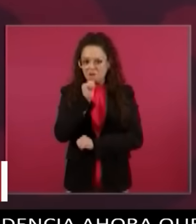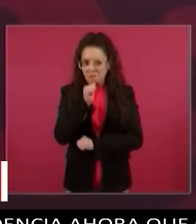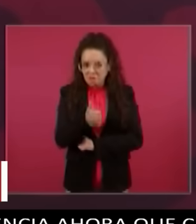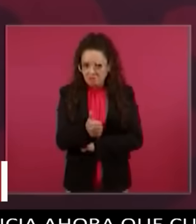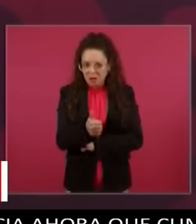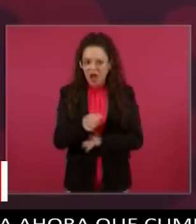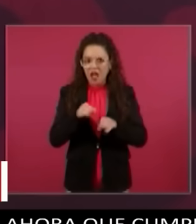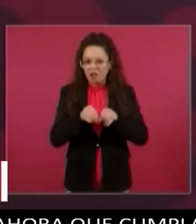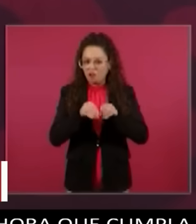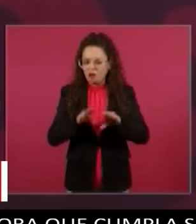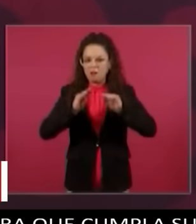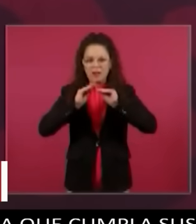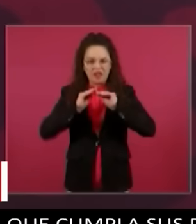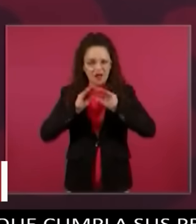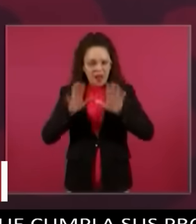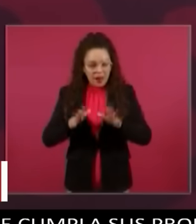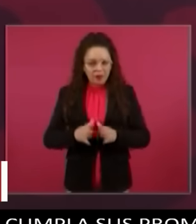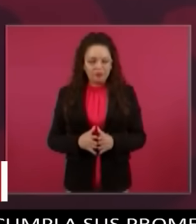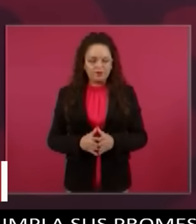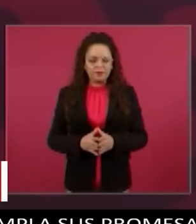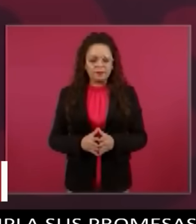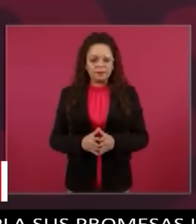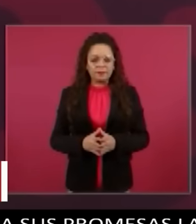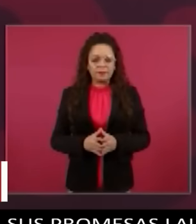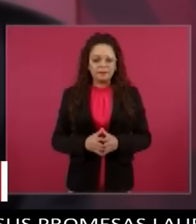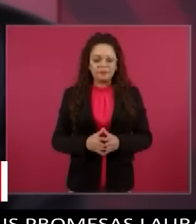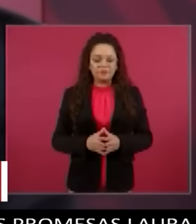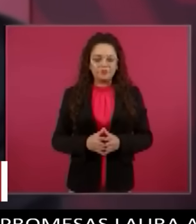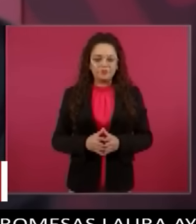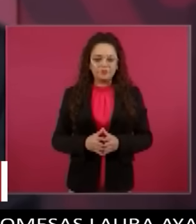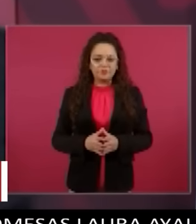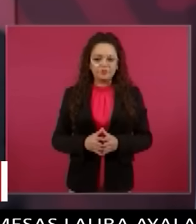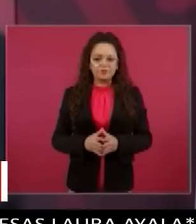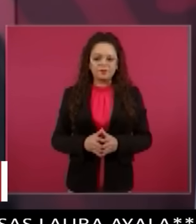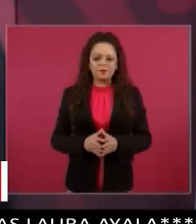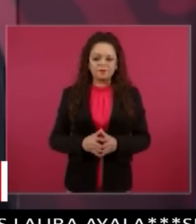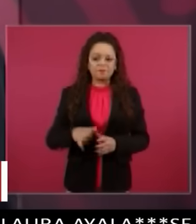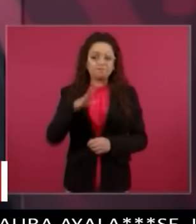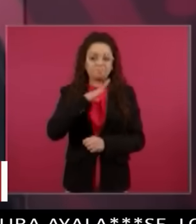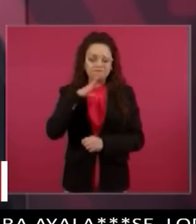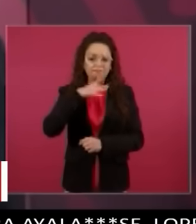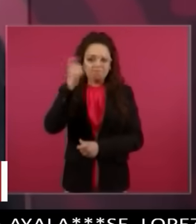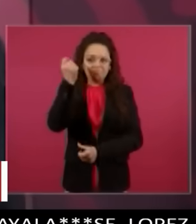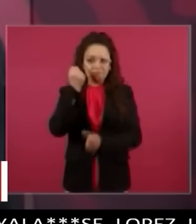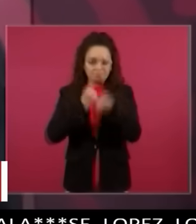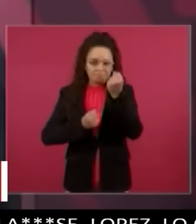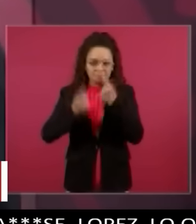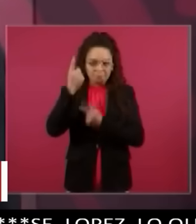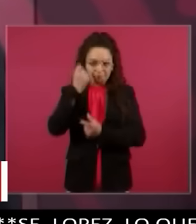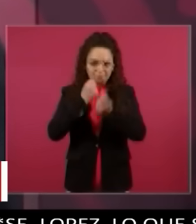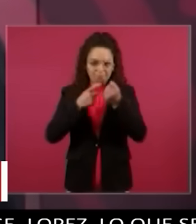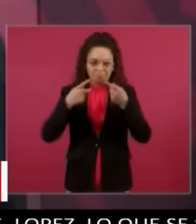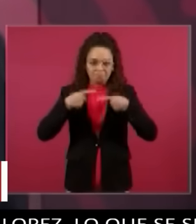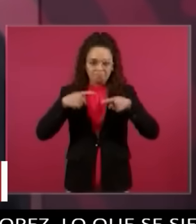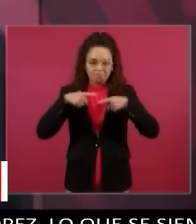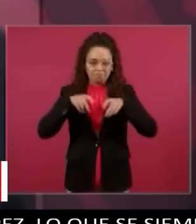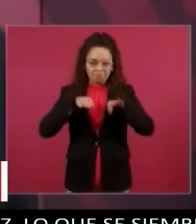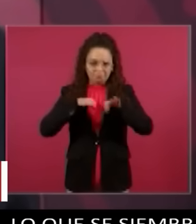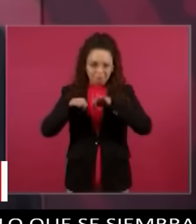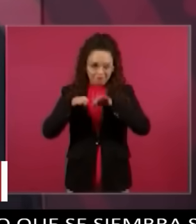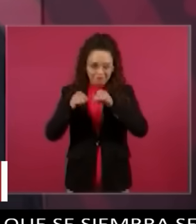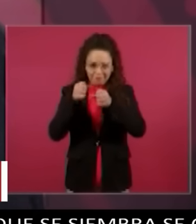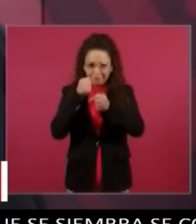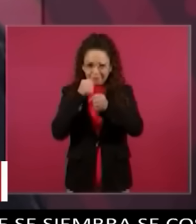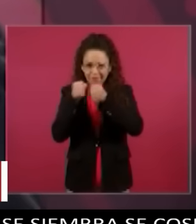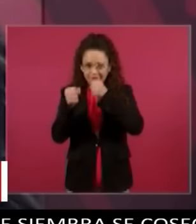comprometió solemnemente a respetar al Poder Judicial y a no interferir en sus decisiones, se ha dedicado a injuriarlos y